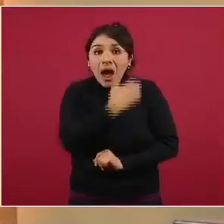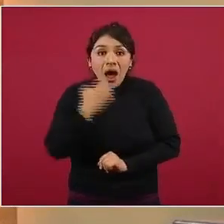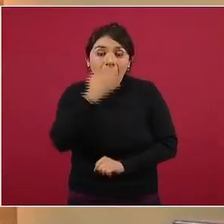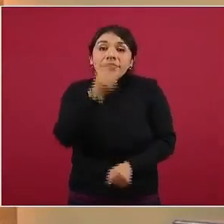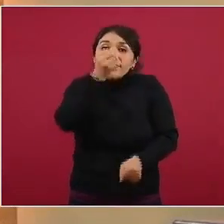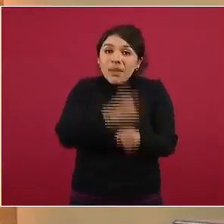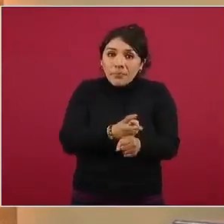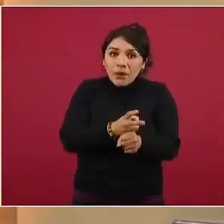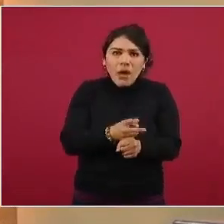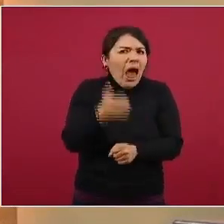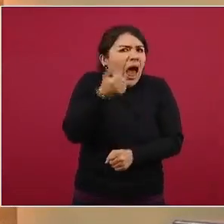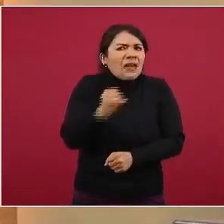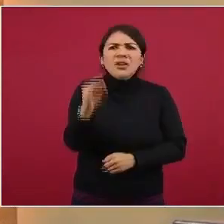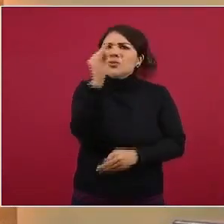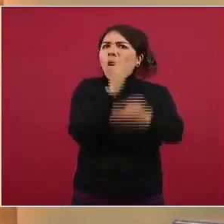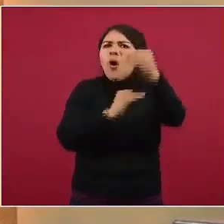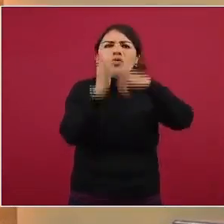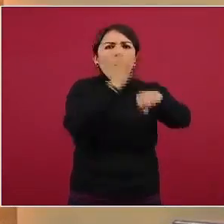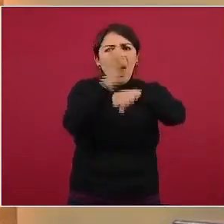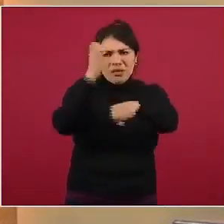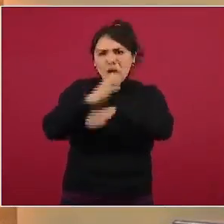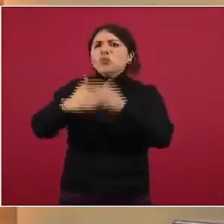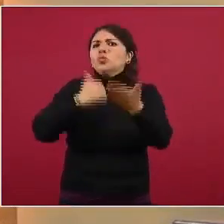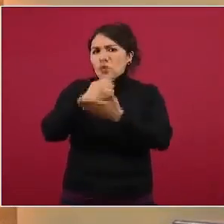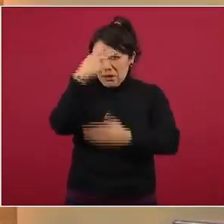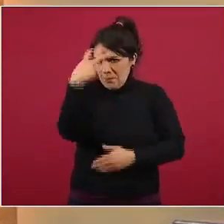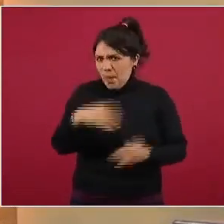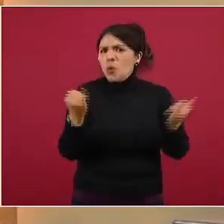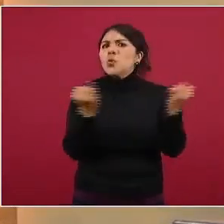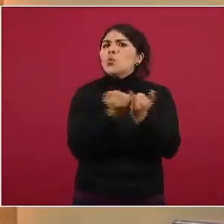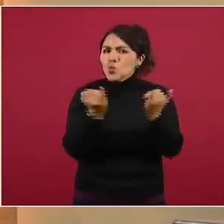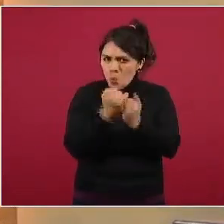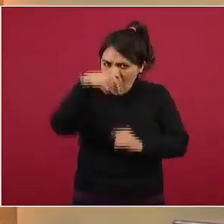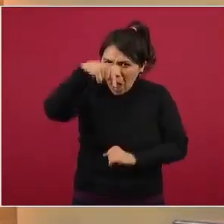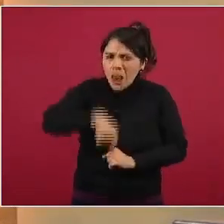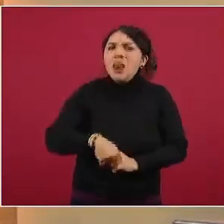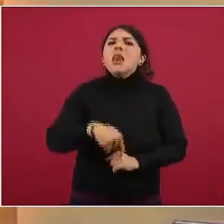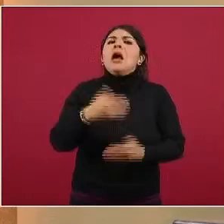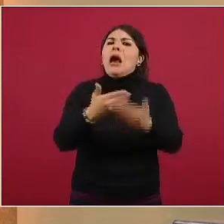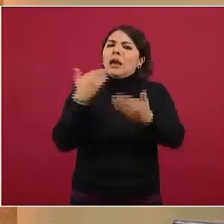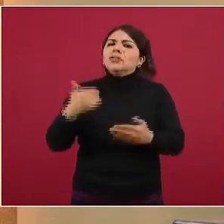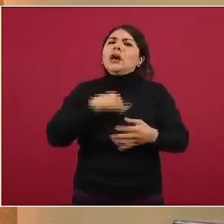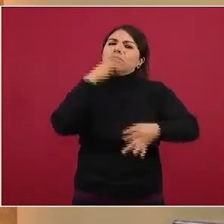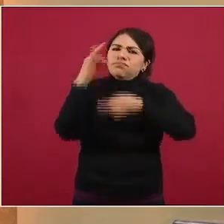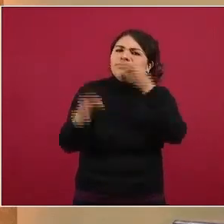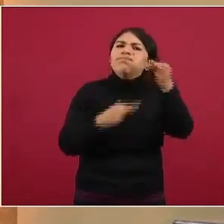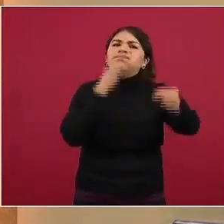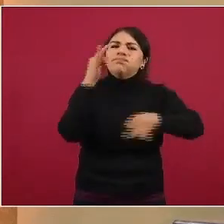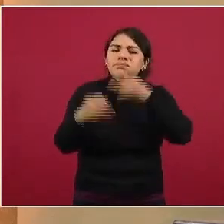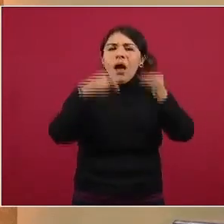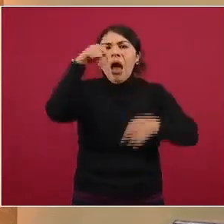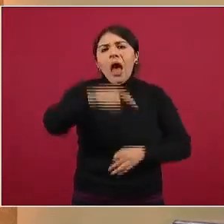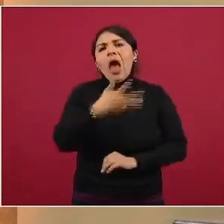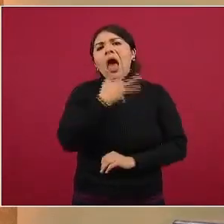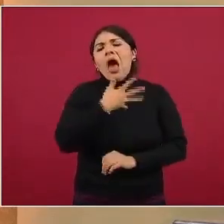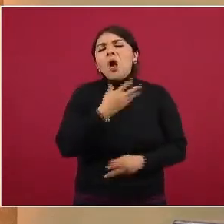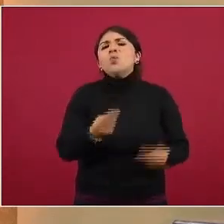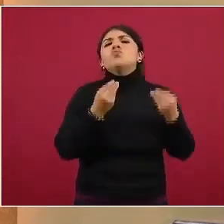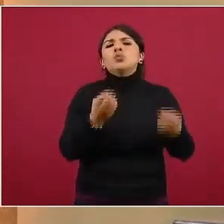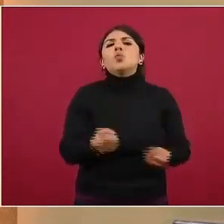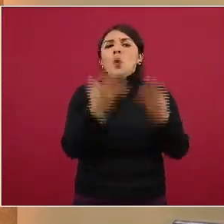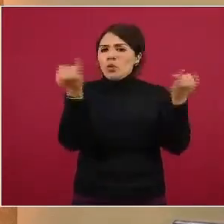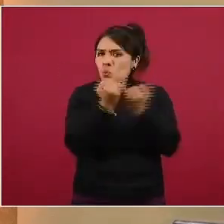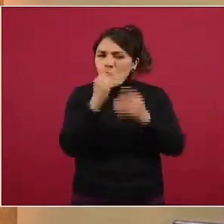Y todas las entidades, Ciudad de México incluidos, más Ciudad de México lo hemos anunciado mucho sobre su capacidad, que también